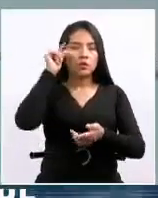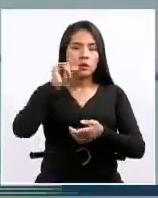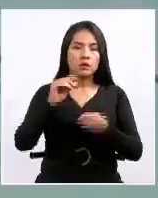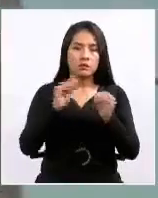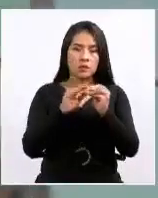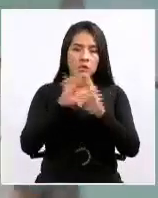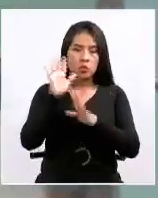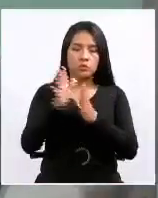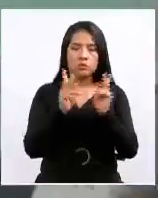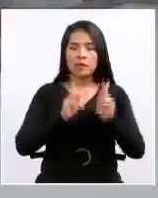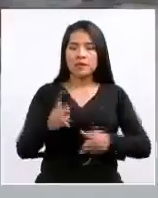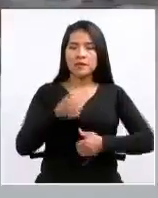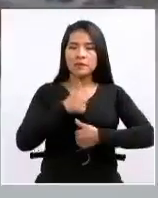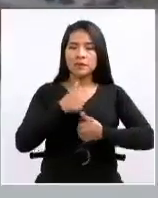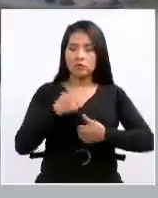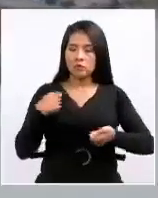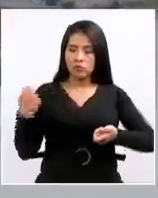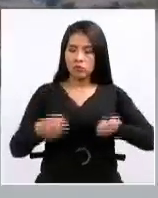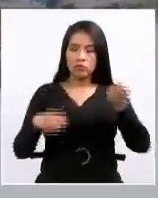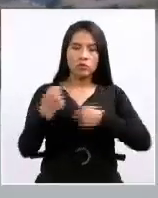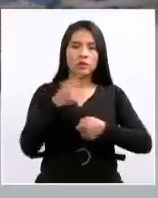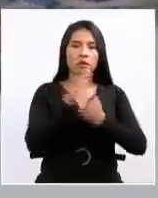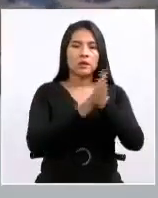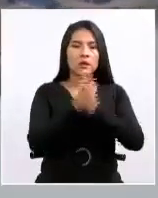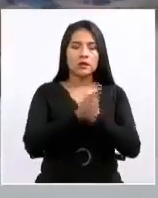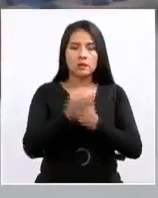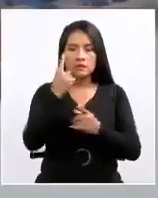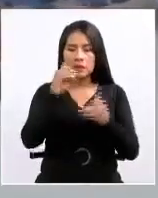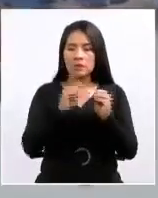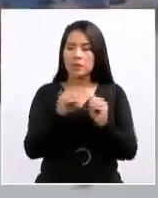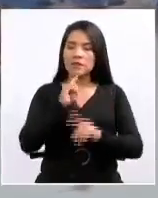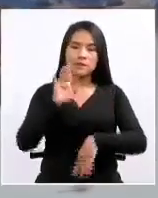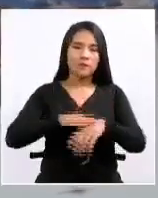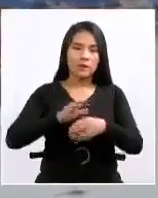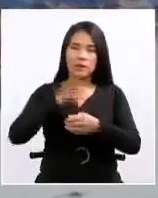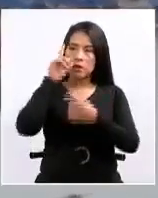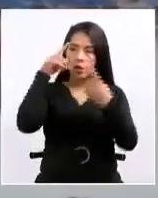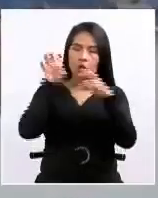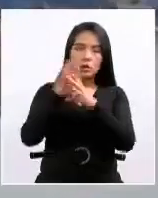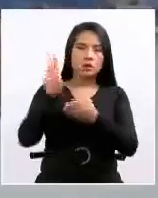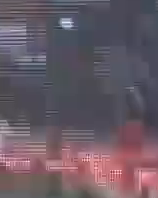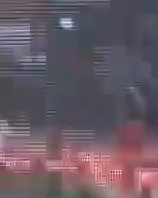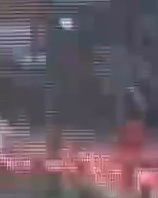Estado boliviano, por lo que no se trata de un proceso de licitación para la contratación de bienes y